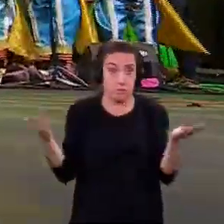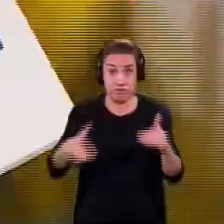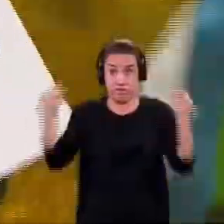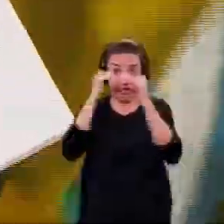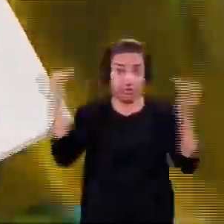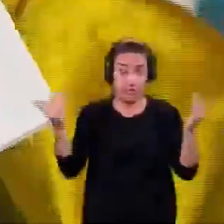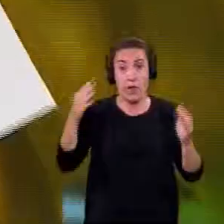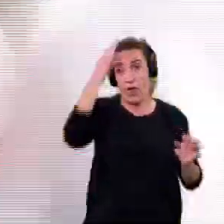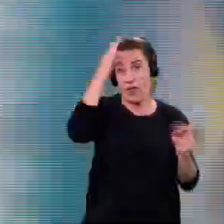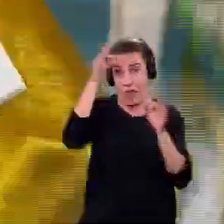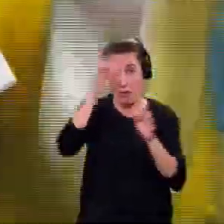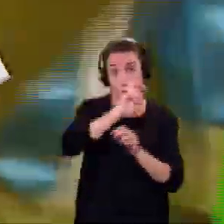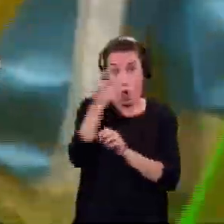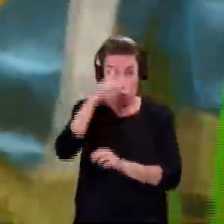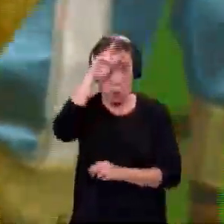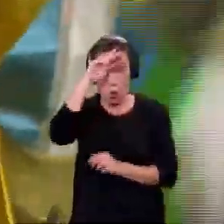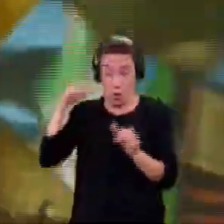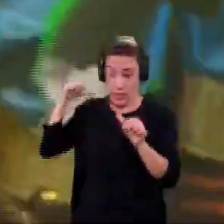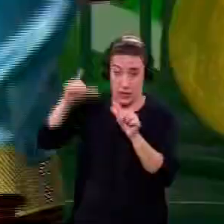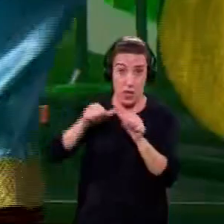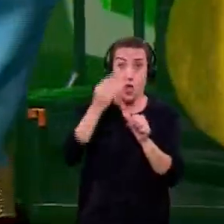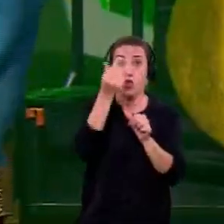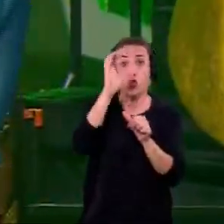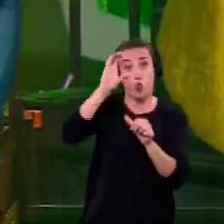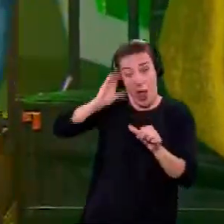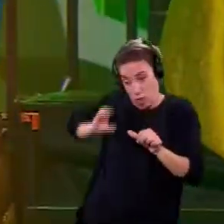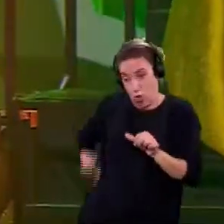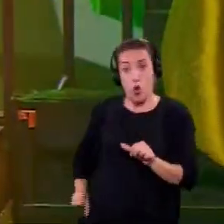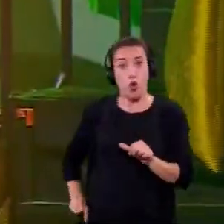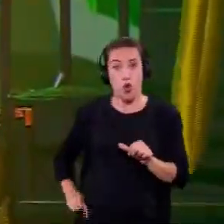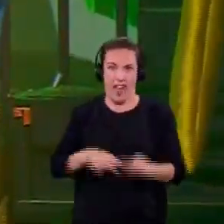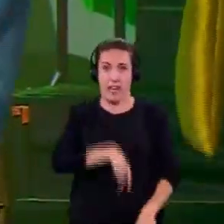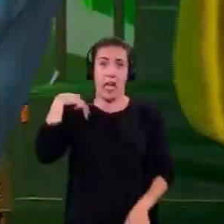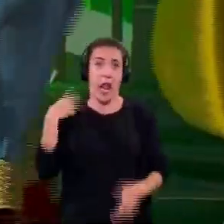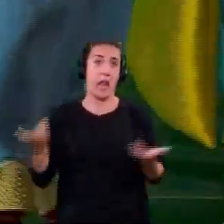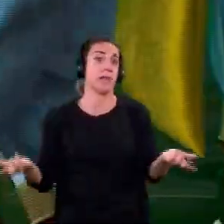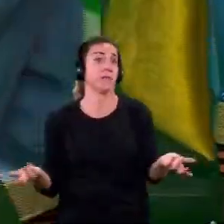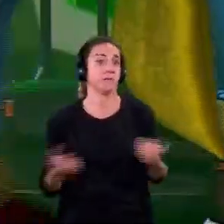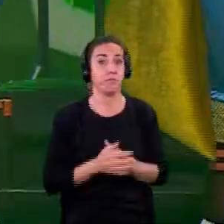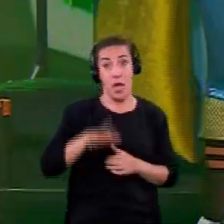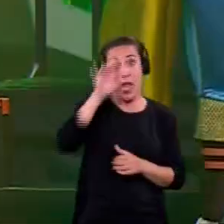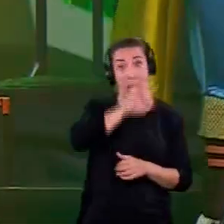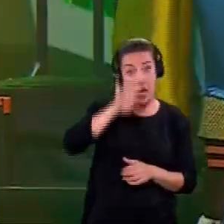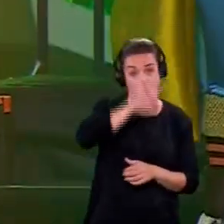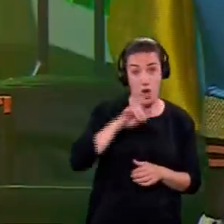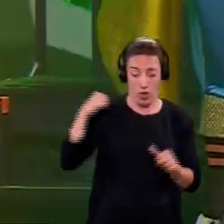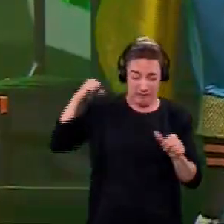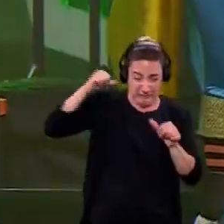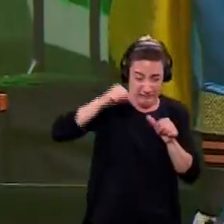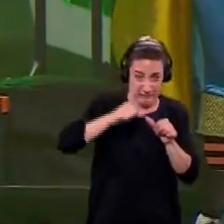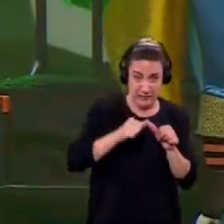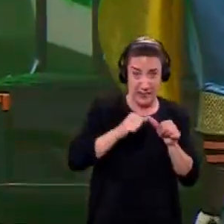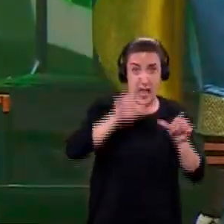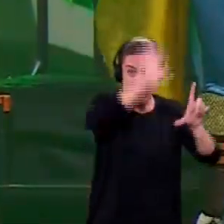Otro dato que preocupa desde siempre es el sueldo en general. El canario lleva años a la